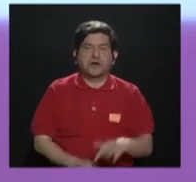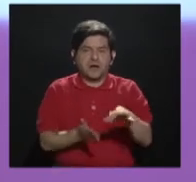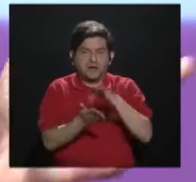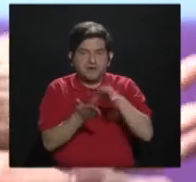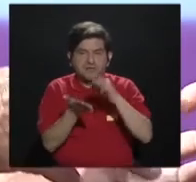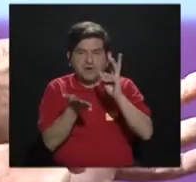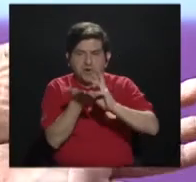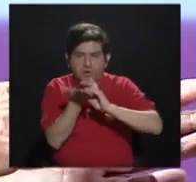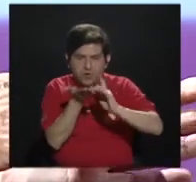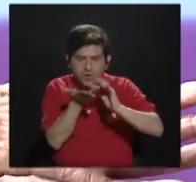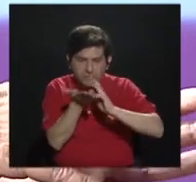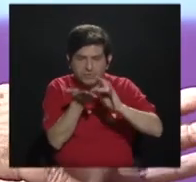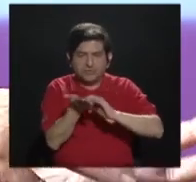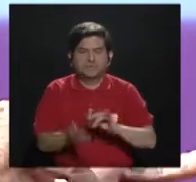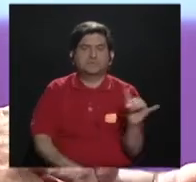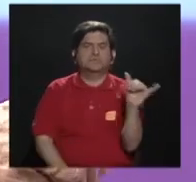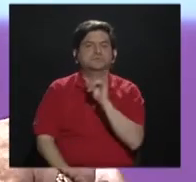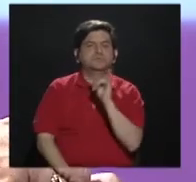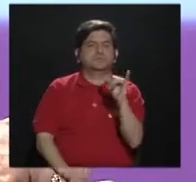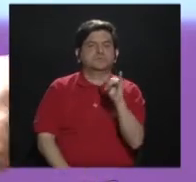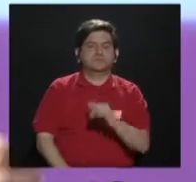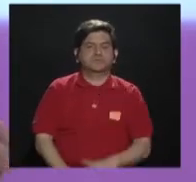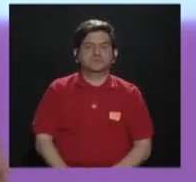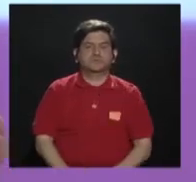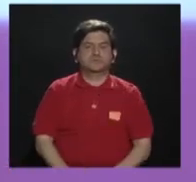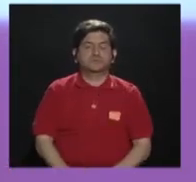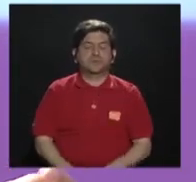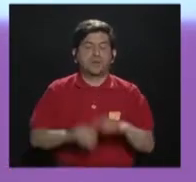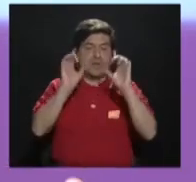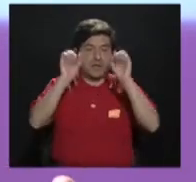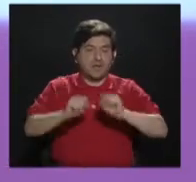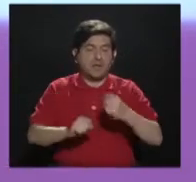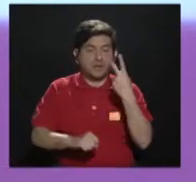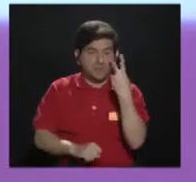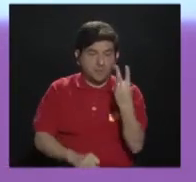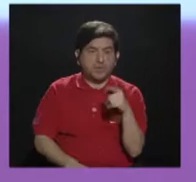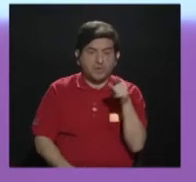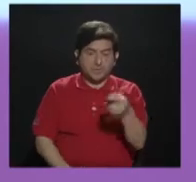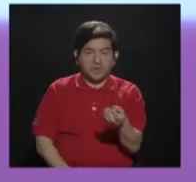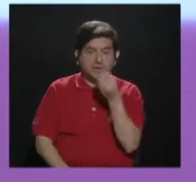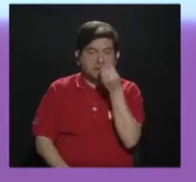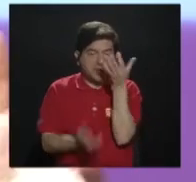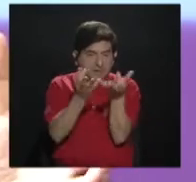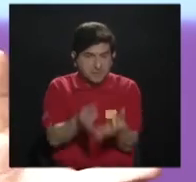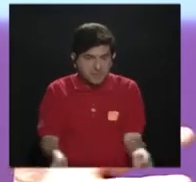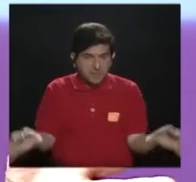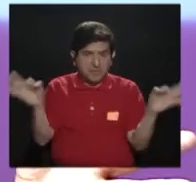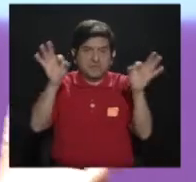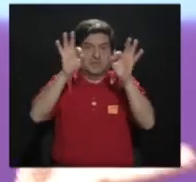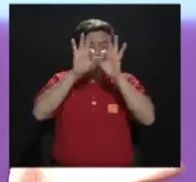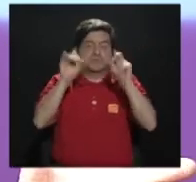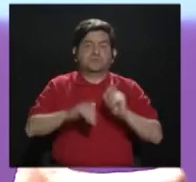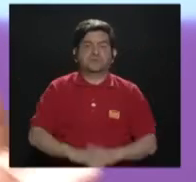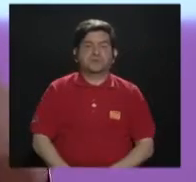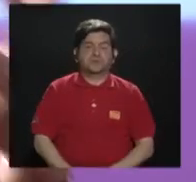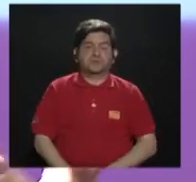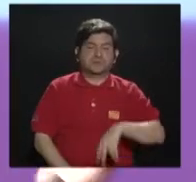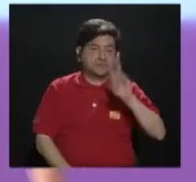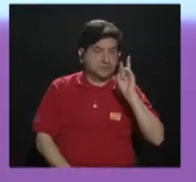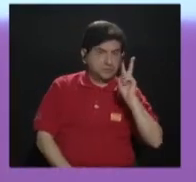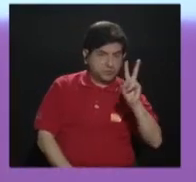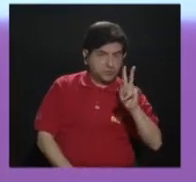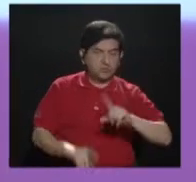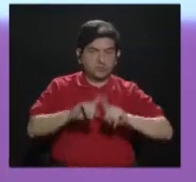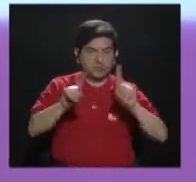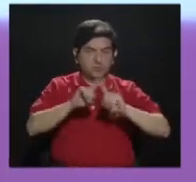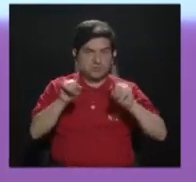arroz, y en ese sentido también el verlo como un alimento que es importante, como son los dos granos, pero